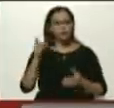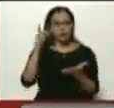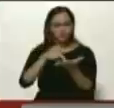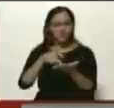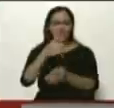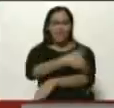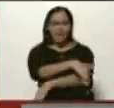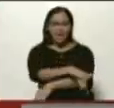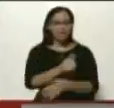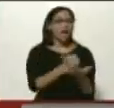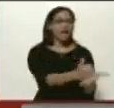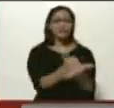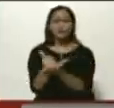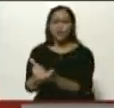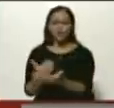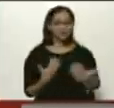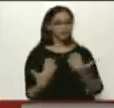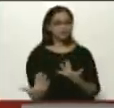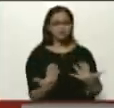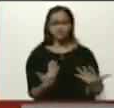ayudando también a nuestro pueblo.